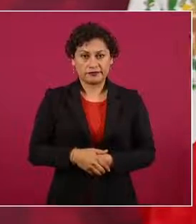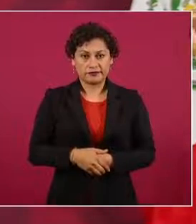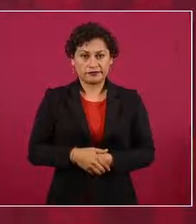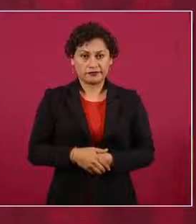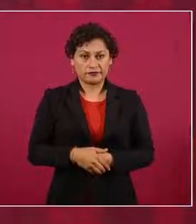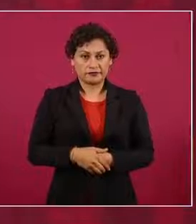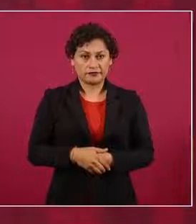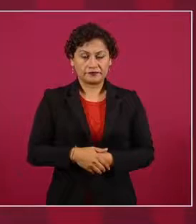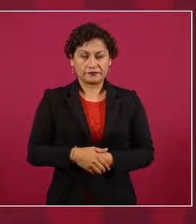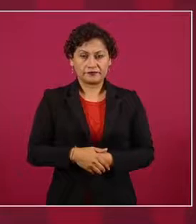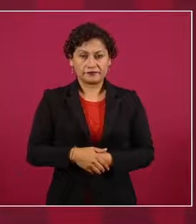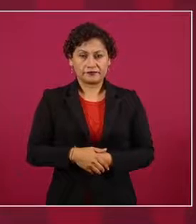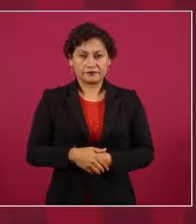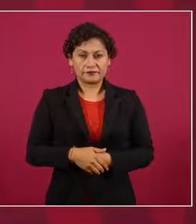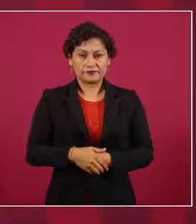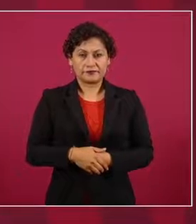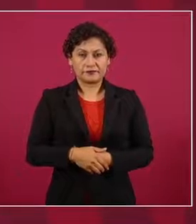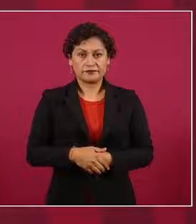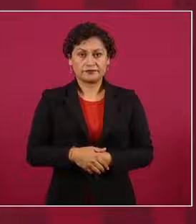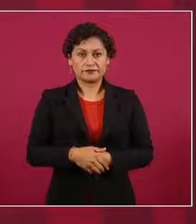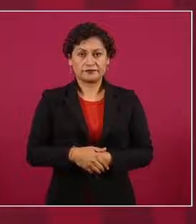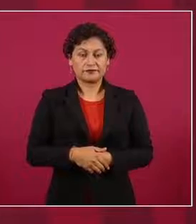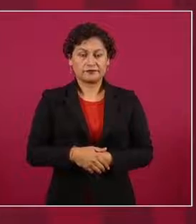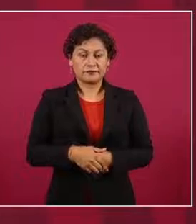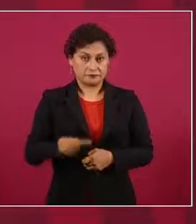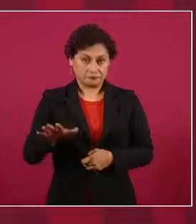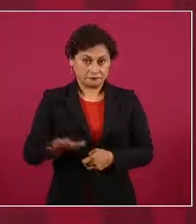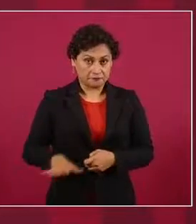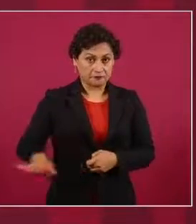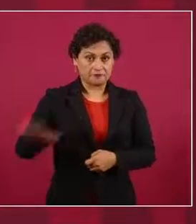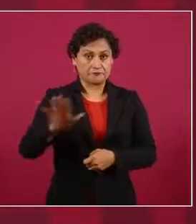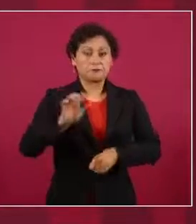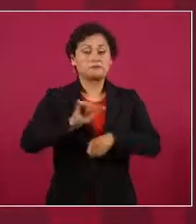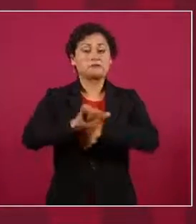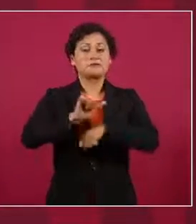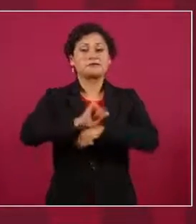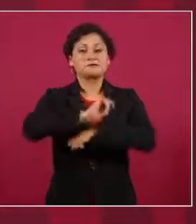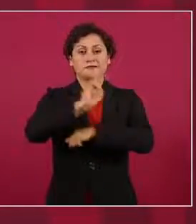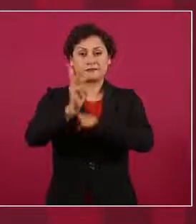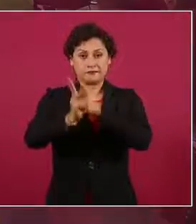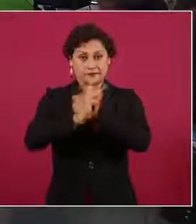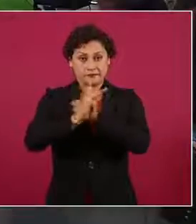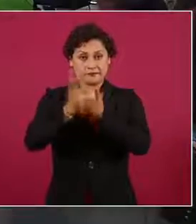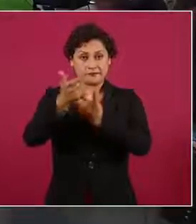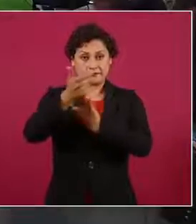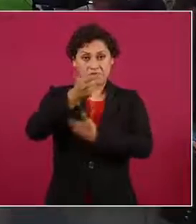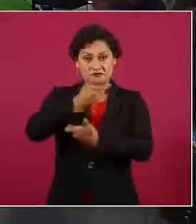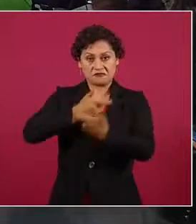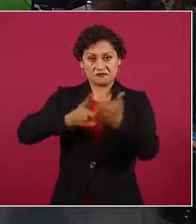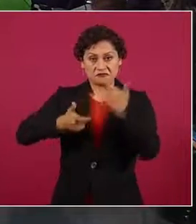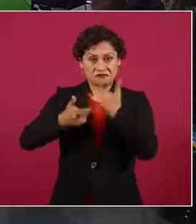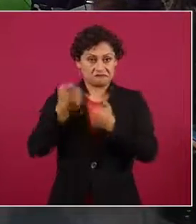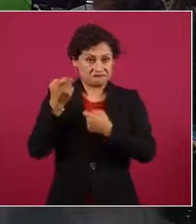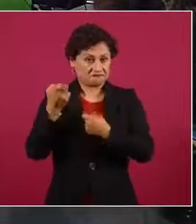la economía de Argentina.